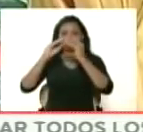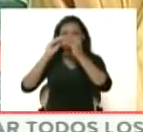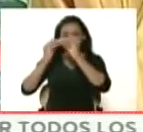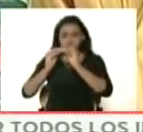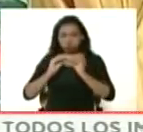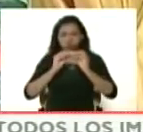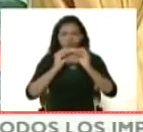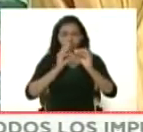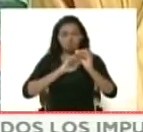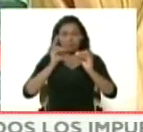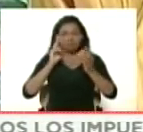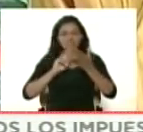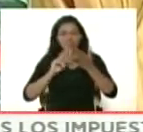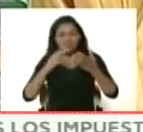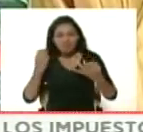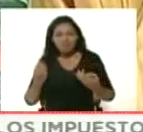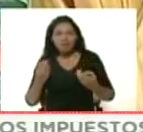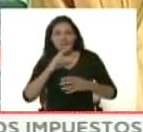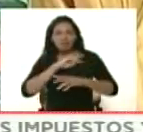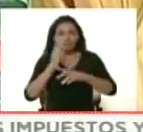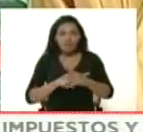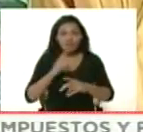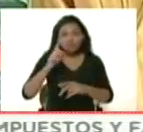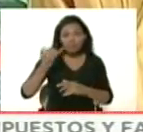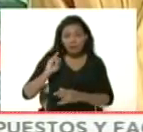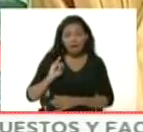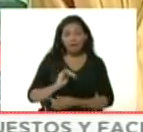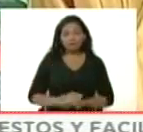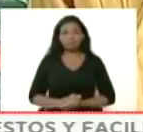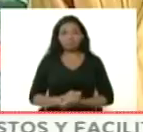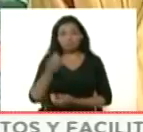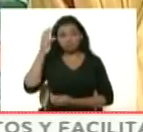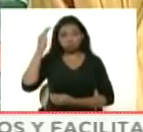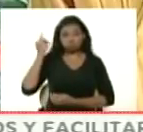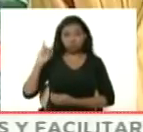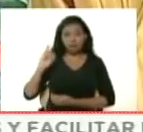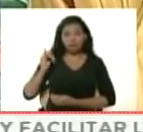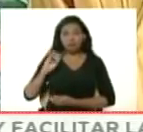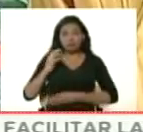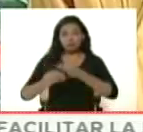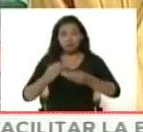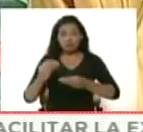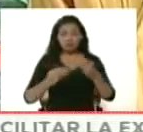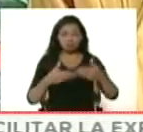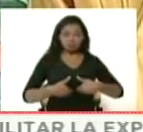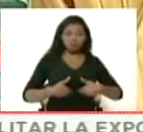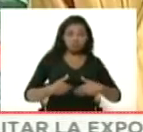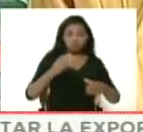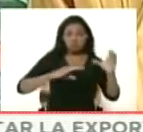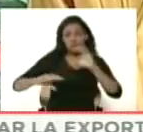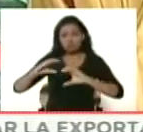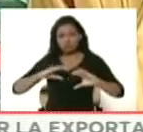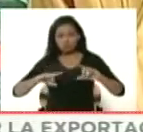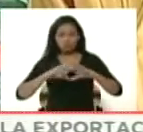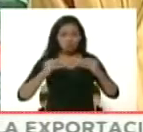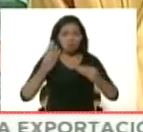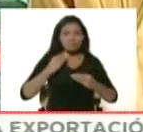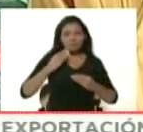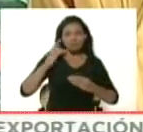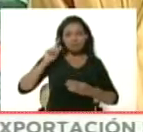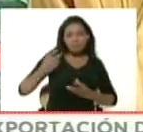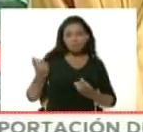sus realidades, a sus potencialidades y a las capacidades que se generen con el esfuerzo, la ciencia, la